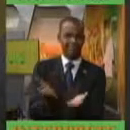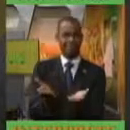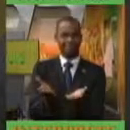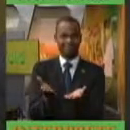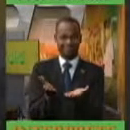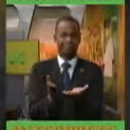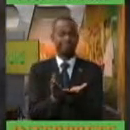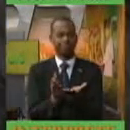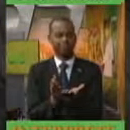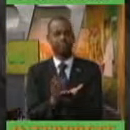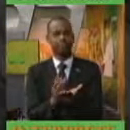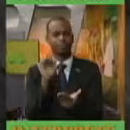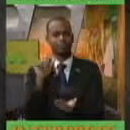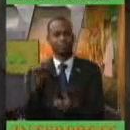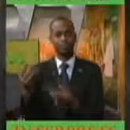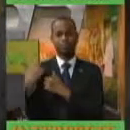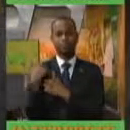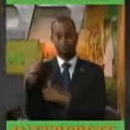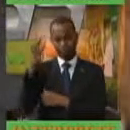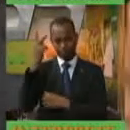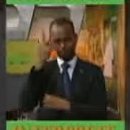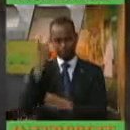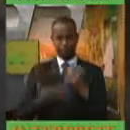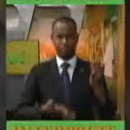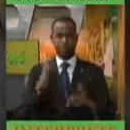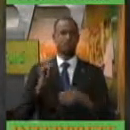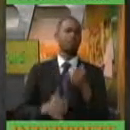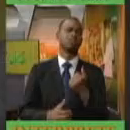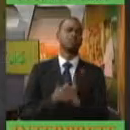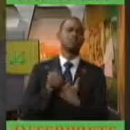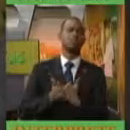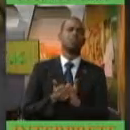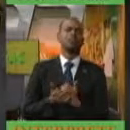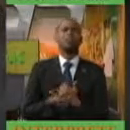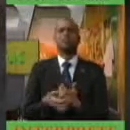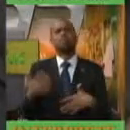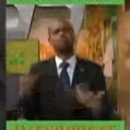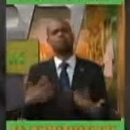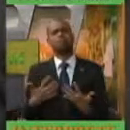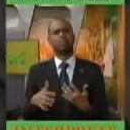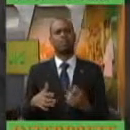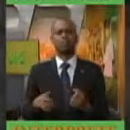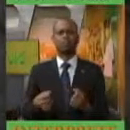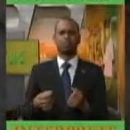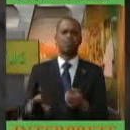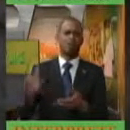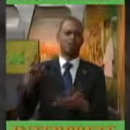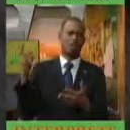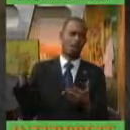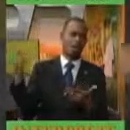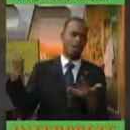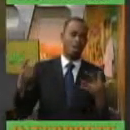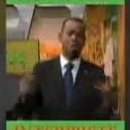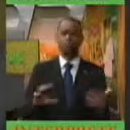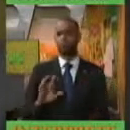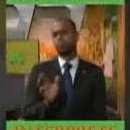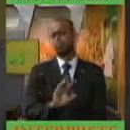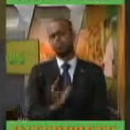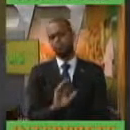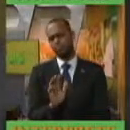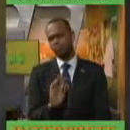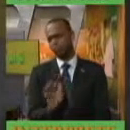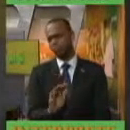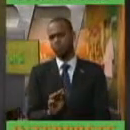responsabilidad política. Y muchos dicen, bueno, pero que eso es riesgoso, porque eso a lo mejor tiene costos políticos. Nunca tú